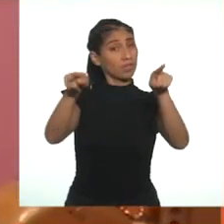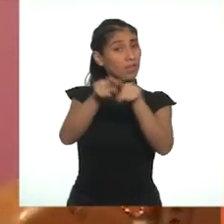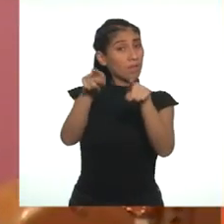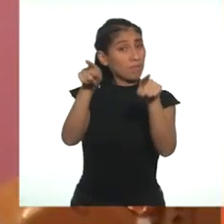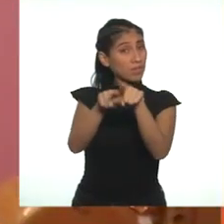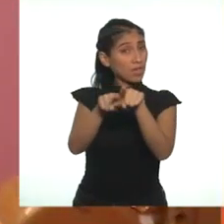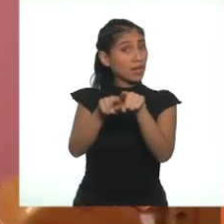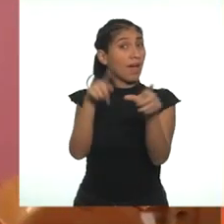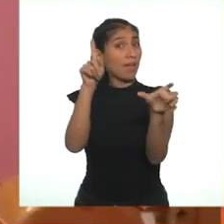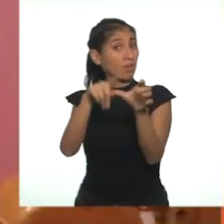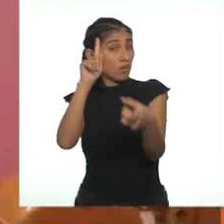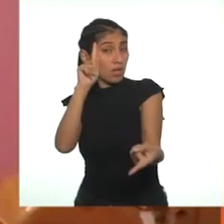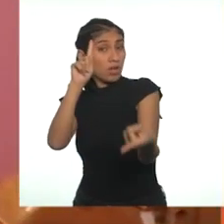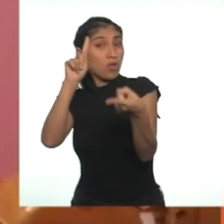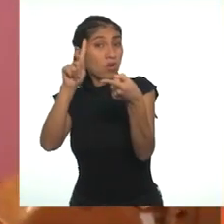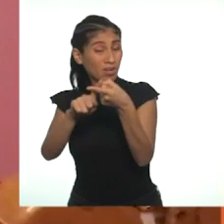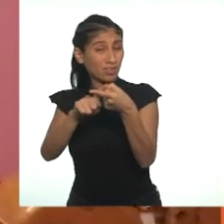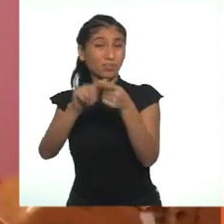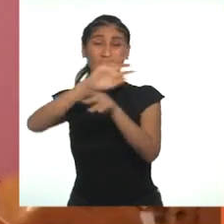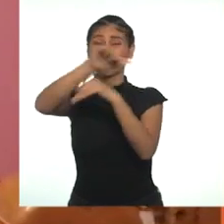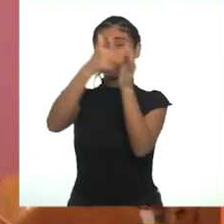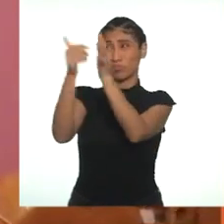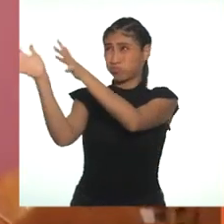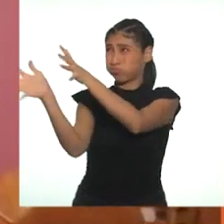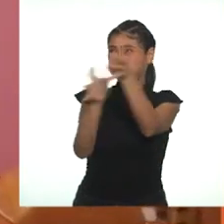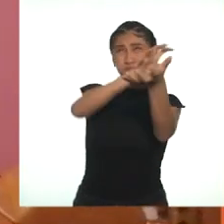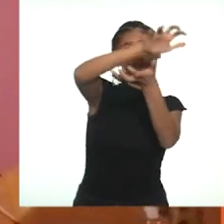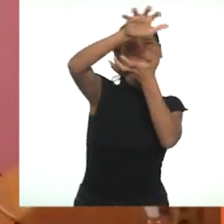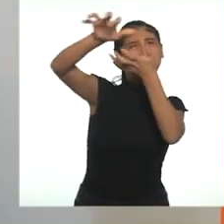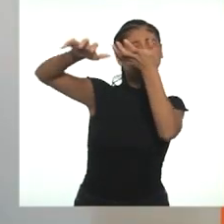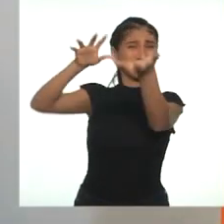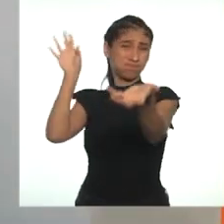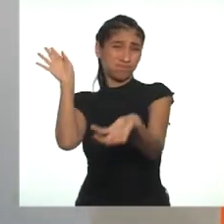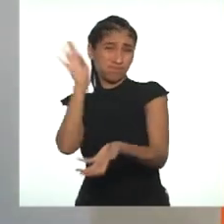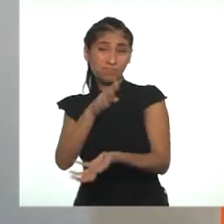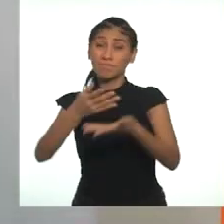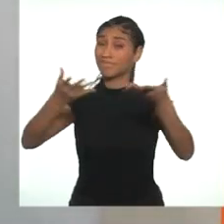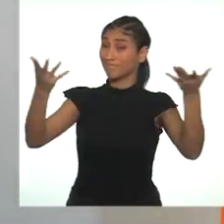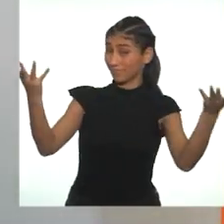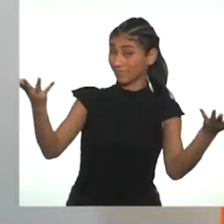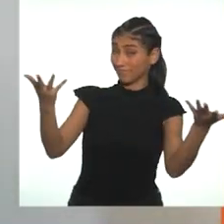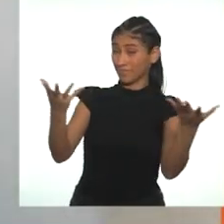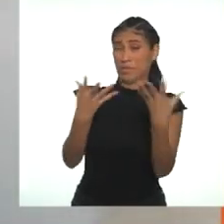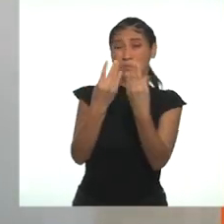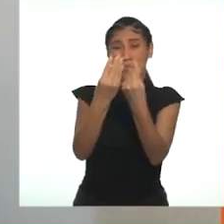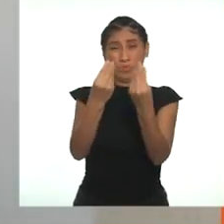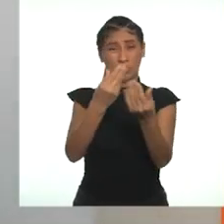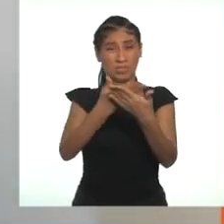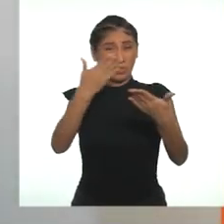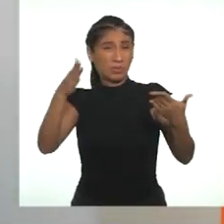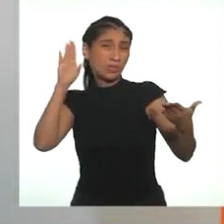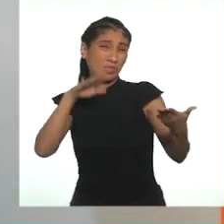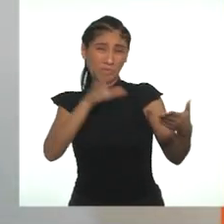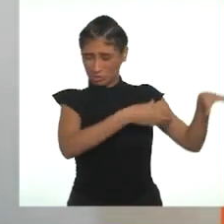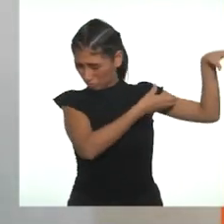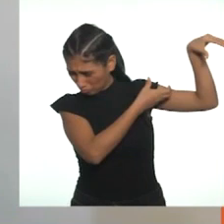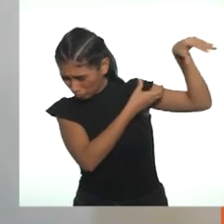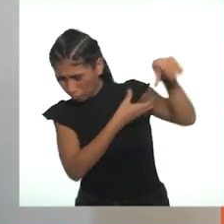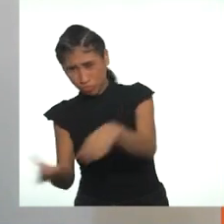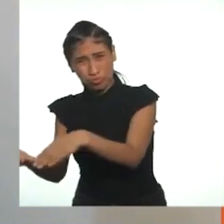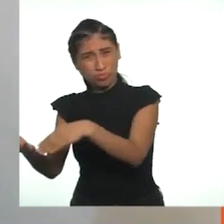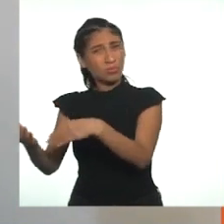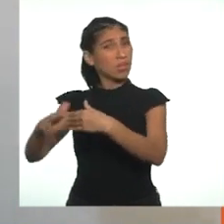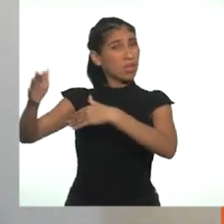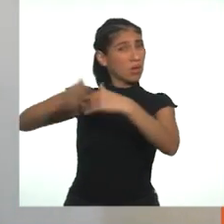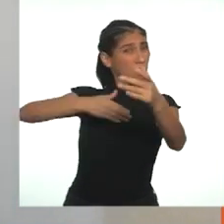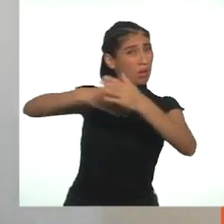que sumarle a la lista de retos la contaminación ambiental. Sí, producimos mucha basura que es